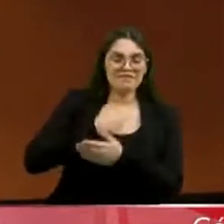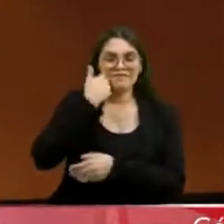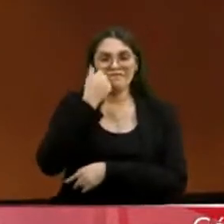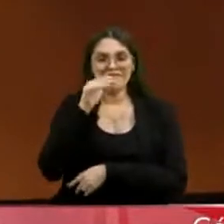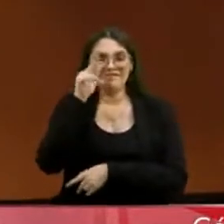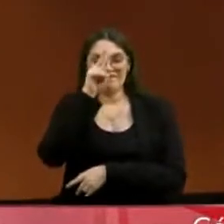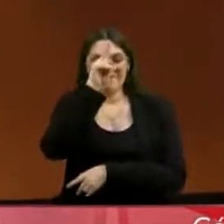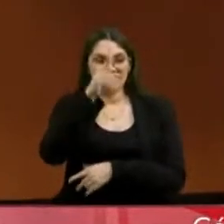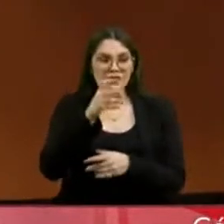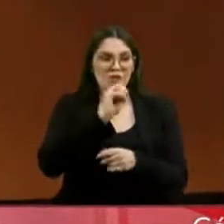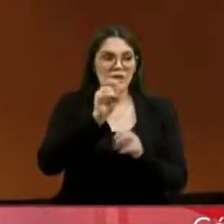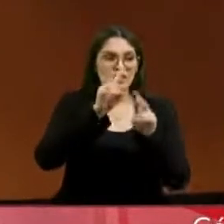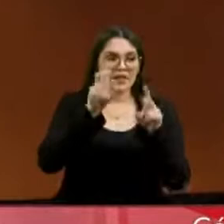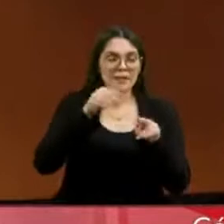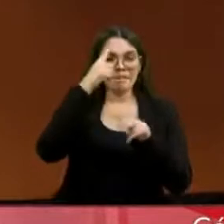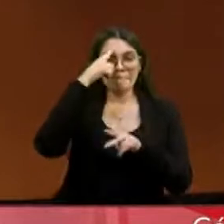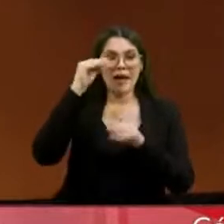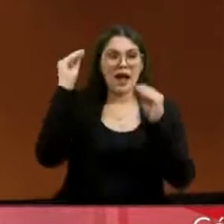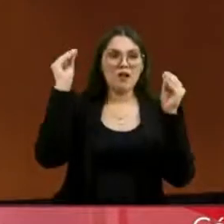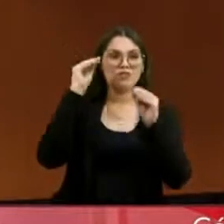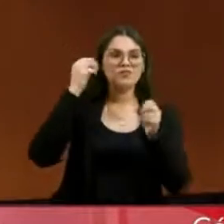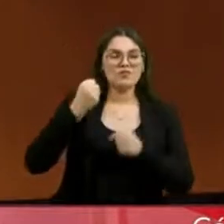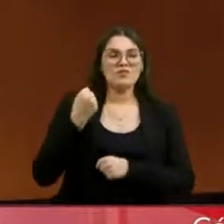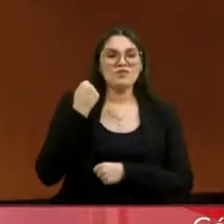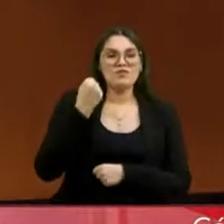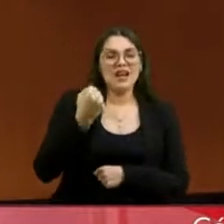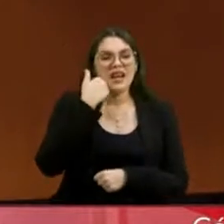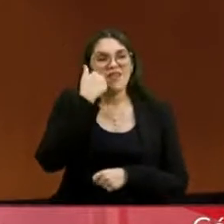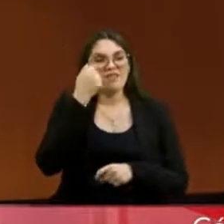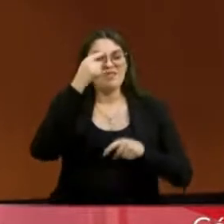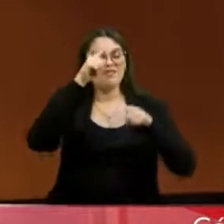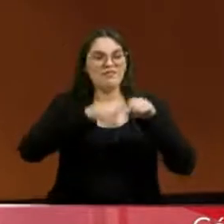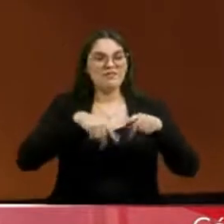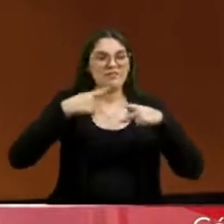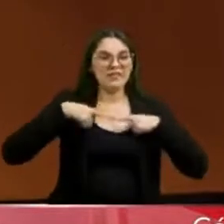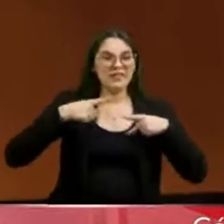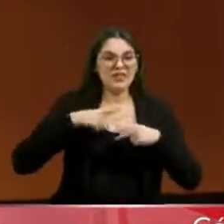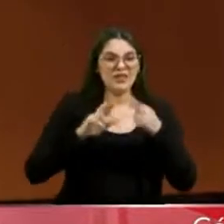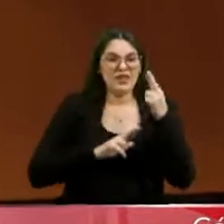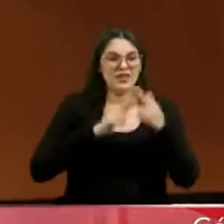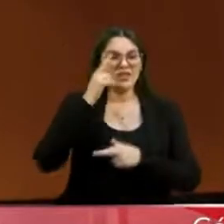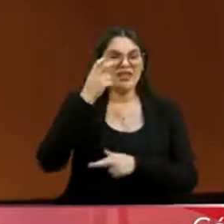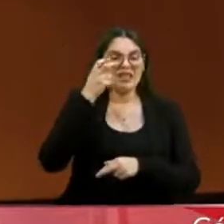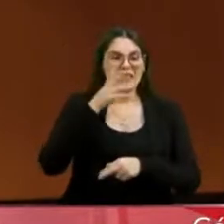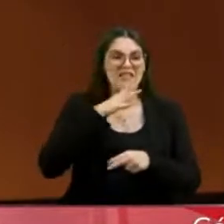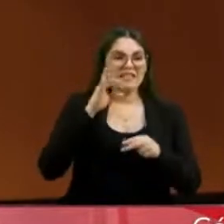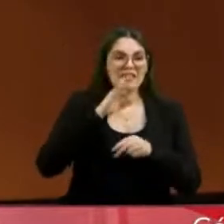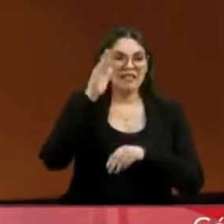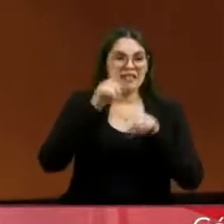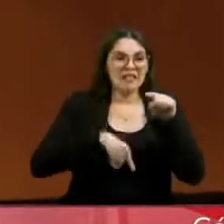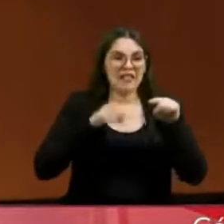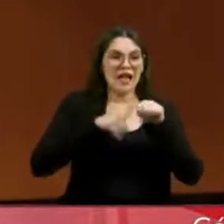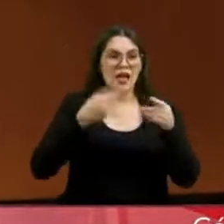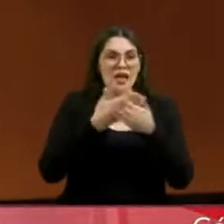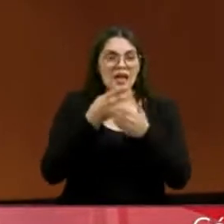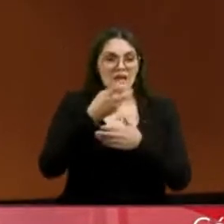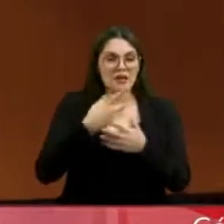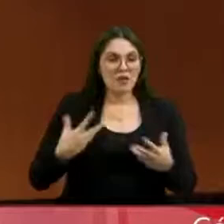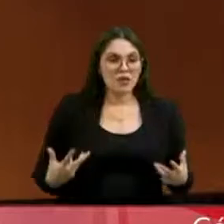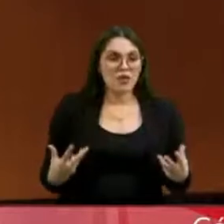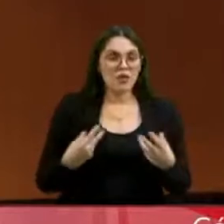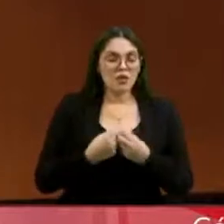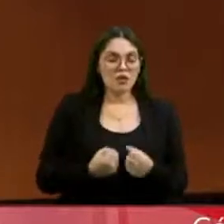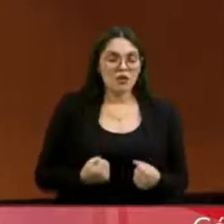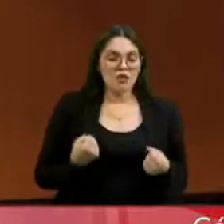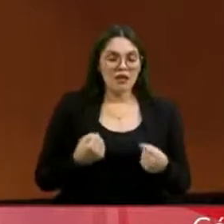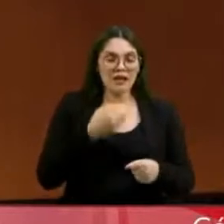sortear campañas de linchamiento y descalificaciones, y con esta firmeza colectiva le